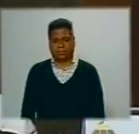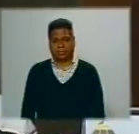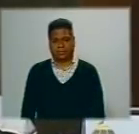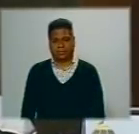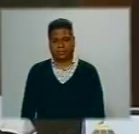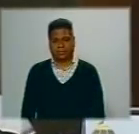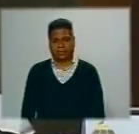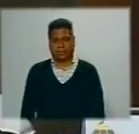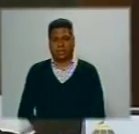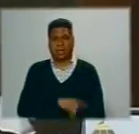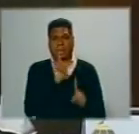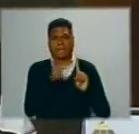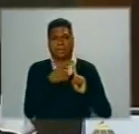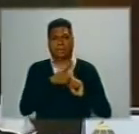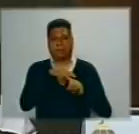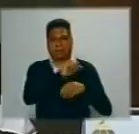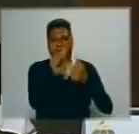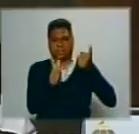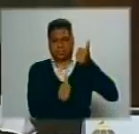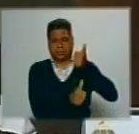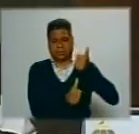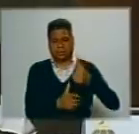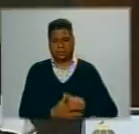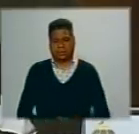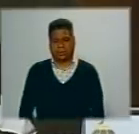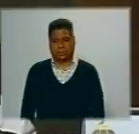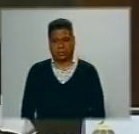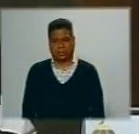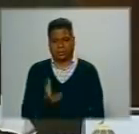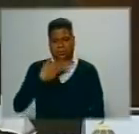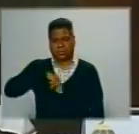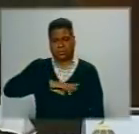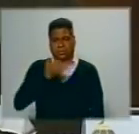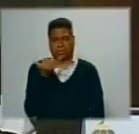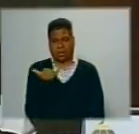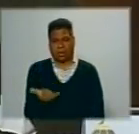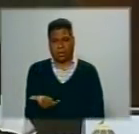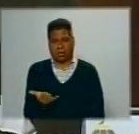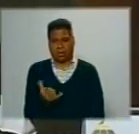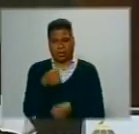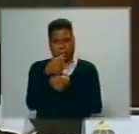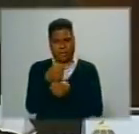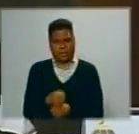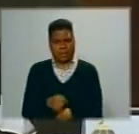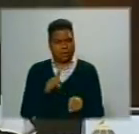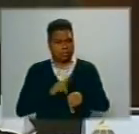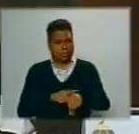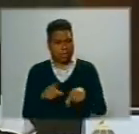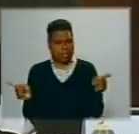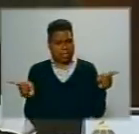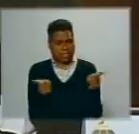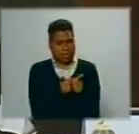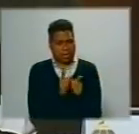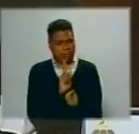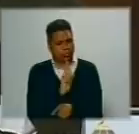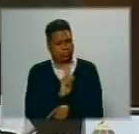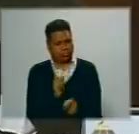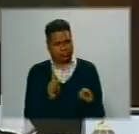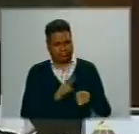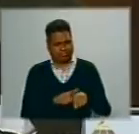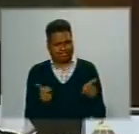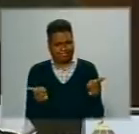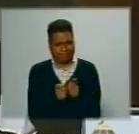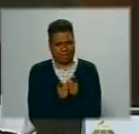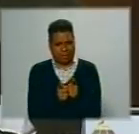primera vicepresidenta. Entonces vamos a esperar unos segunditos ahí, no mucho,